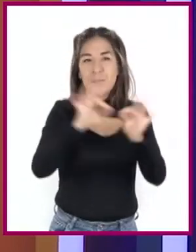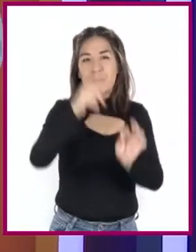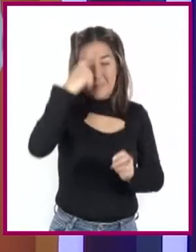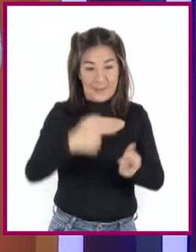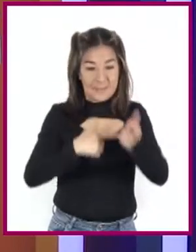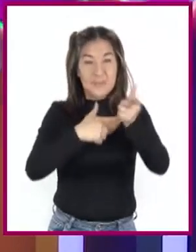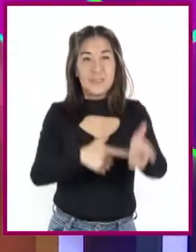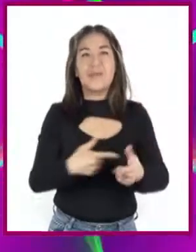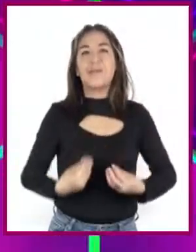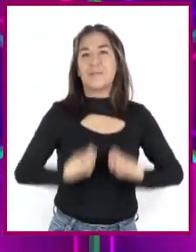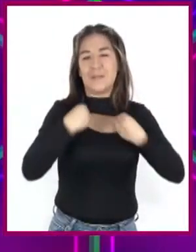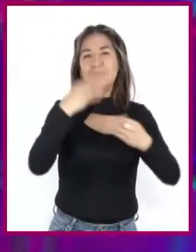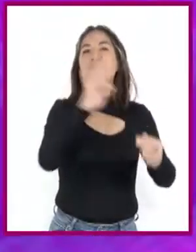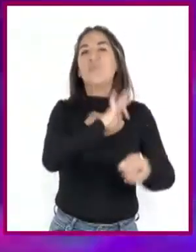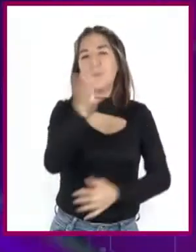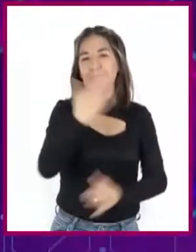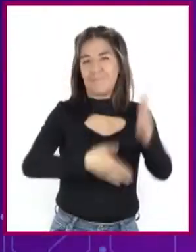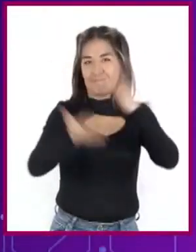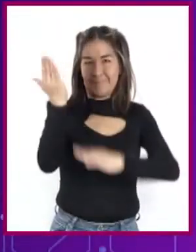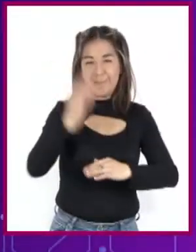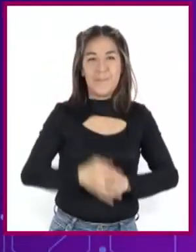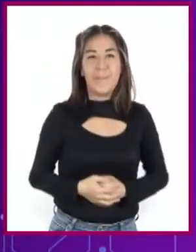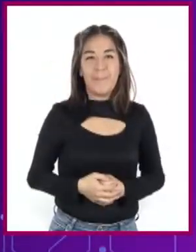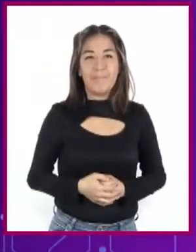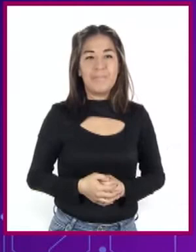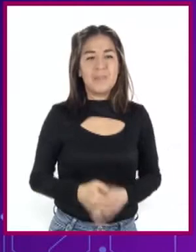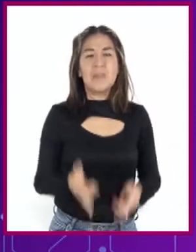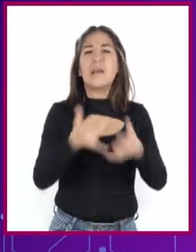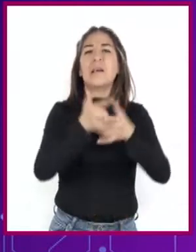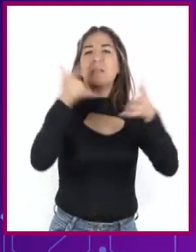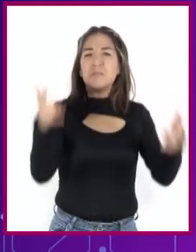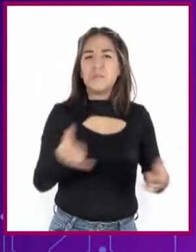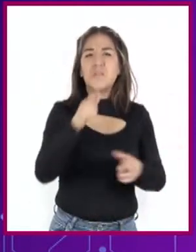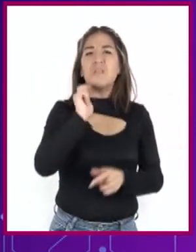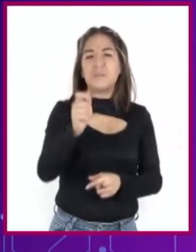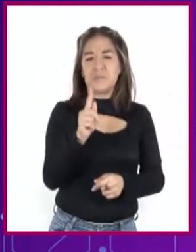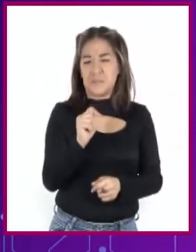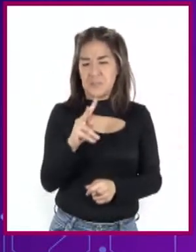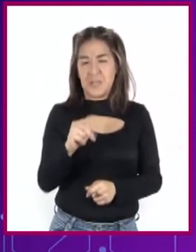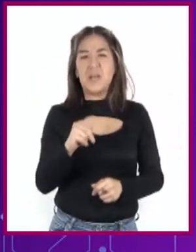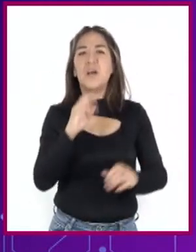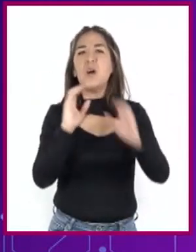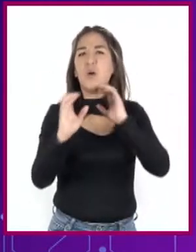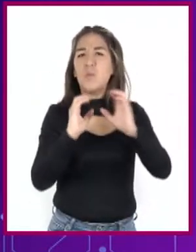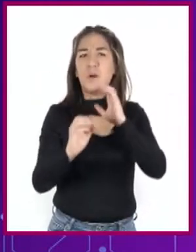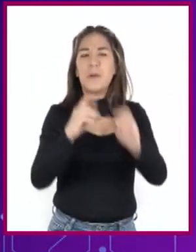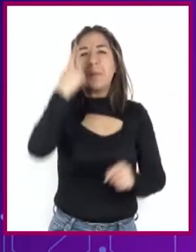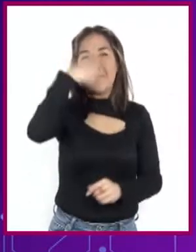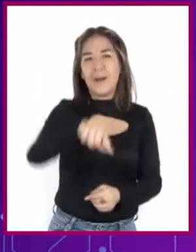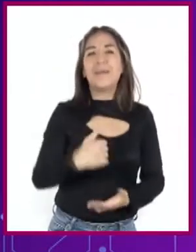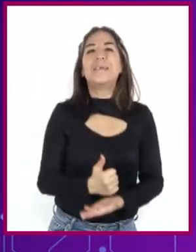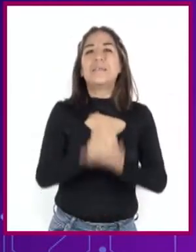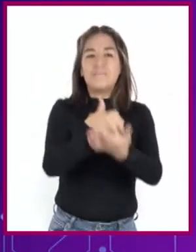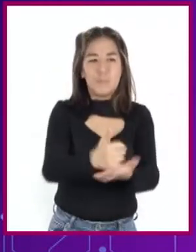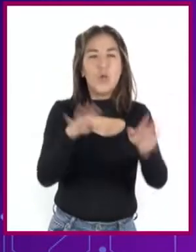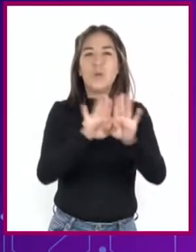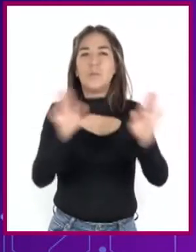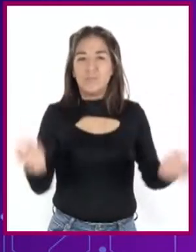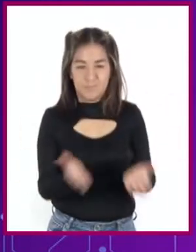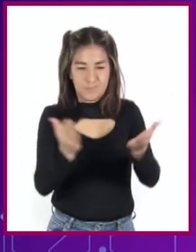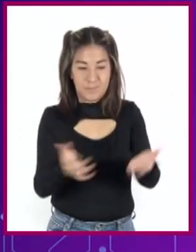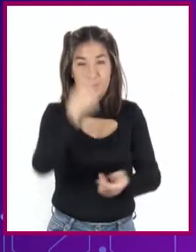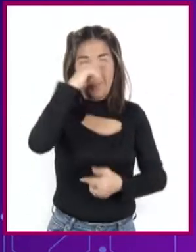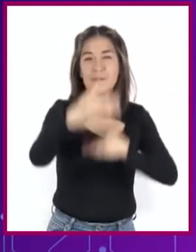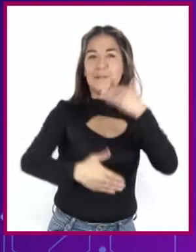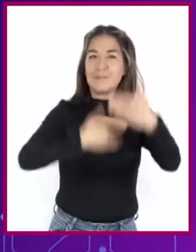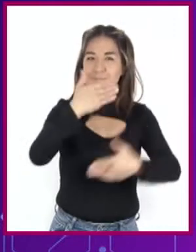supervivencia y el éxito. La historia de las telecomunicaciones ilustra este impulso interminable para el